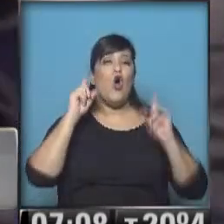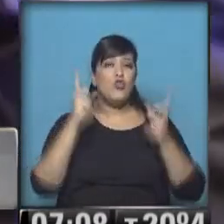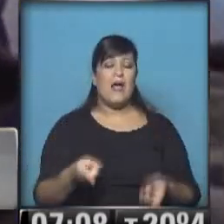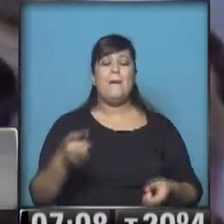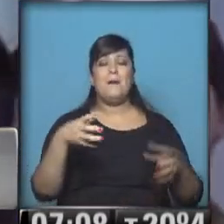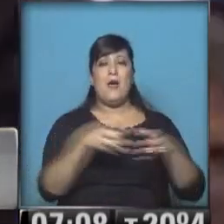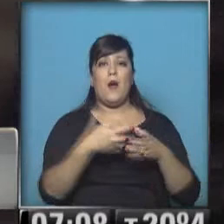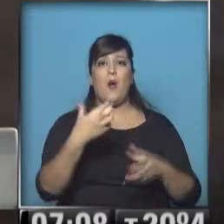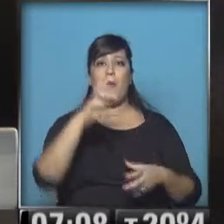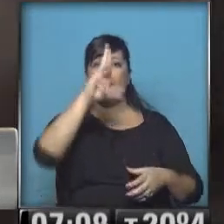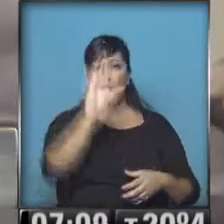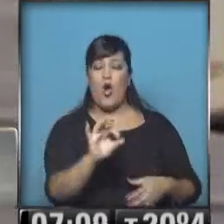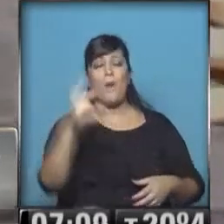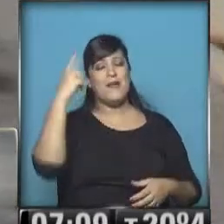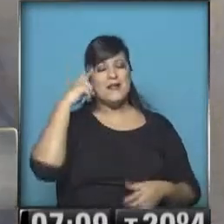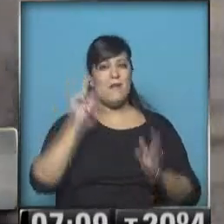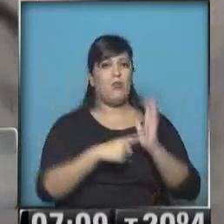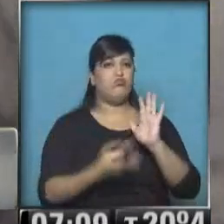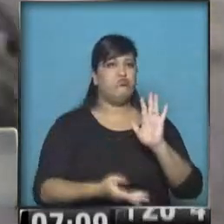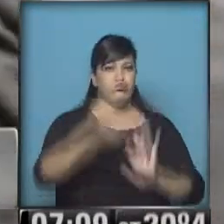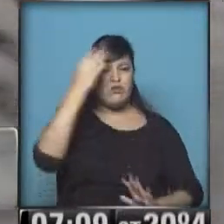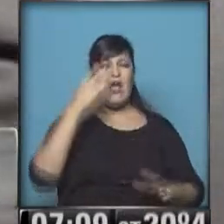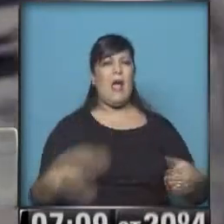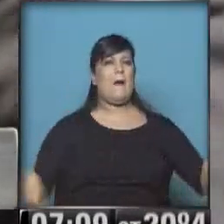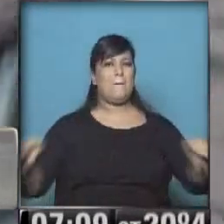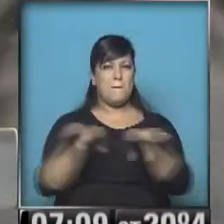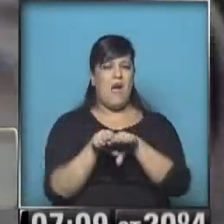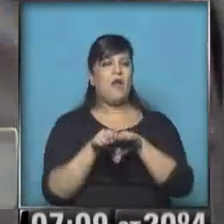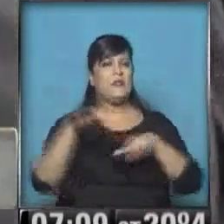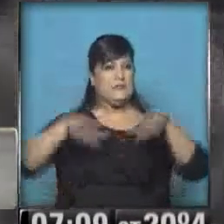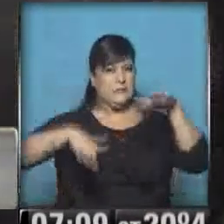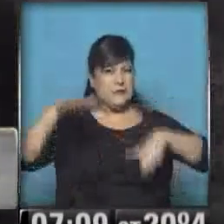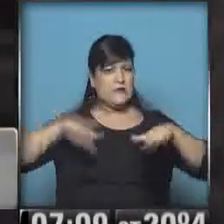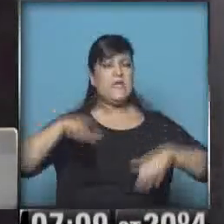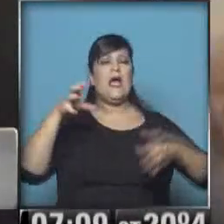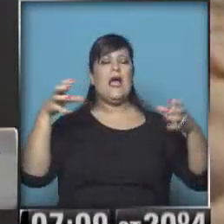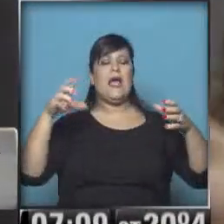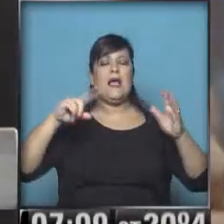de los salteños. Ahí? Bueno, ahí estuvo realmente casi un empate técnico, muy pero muy reñida la elección.